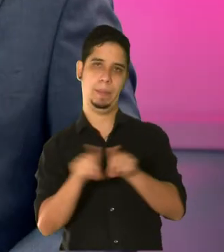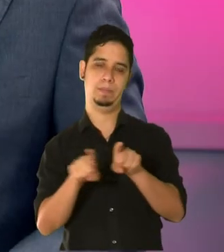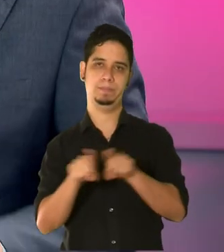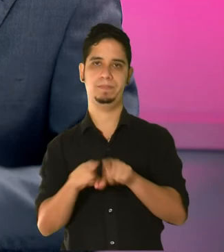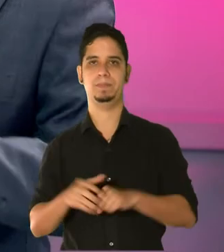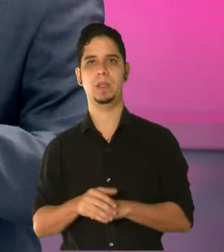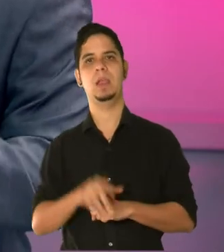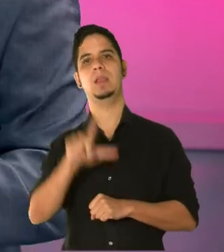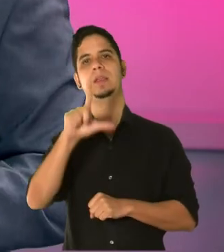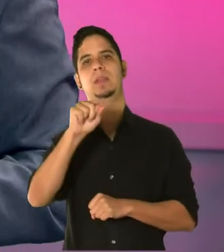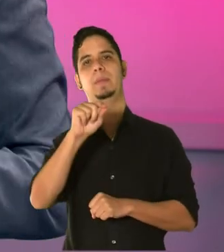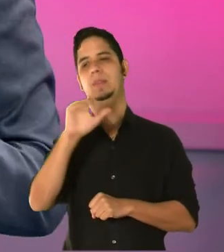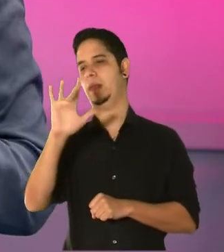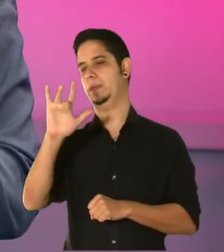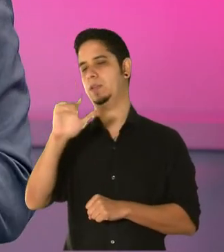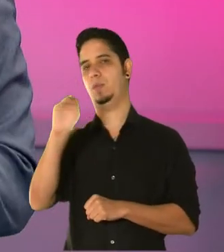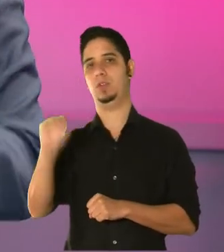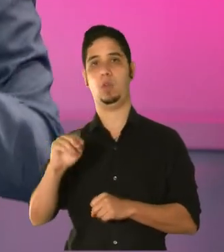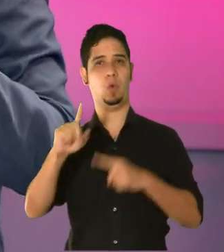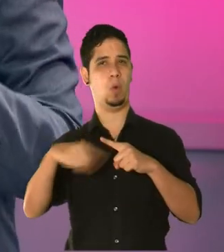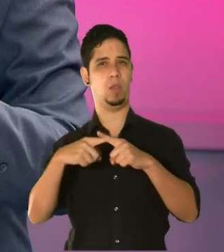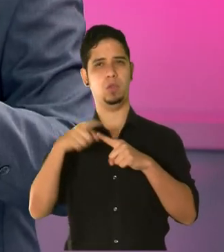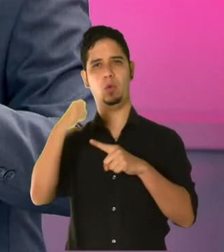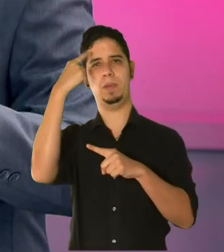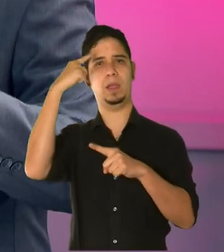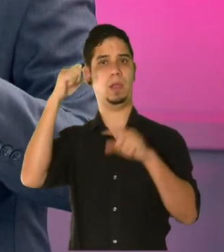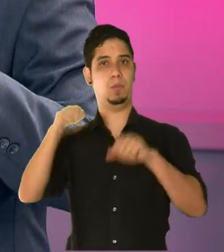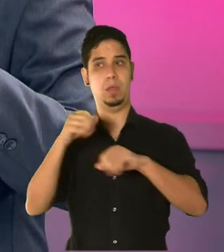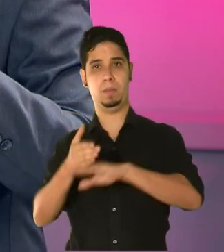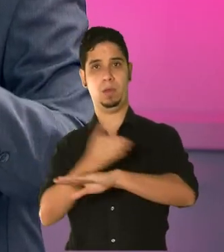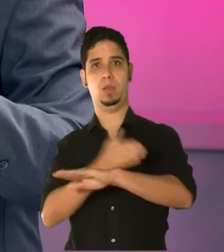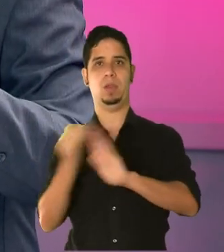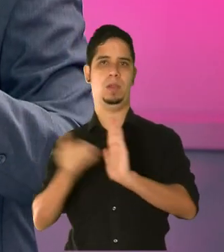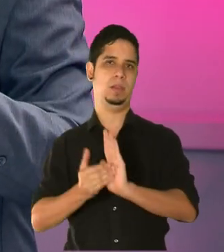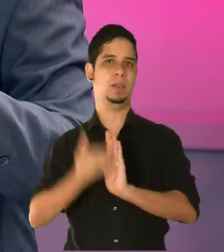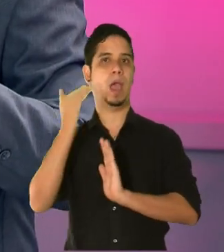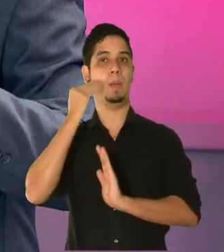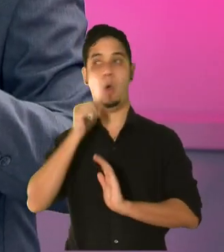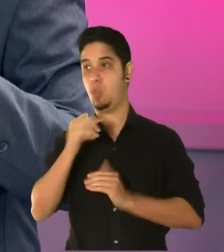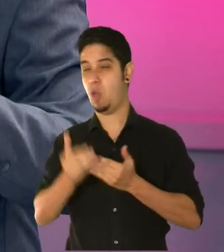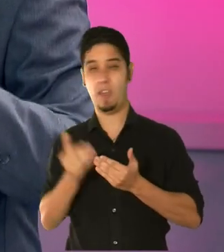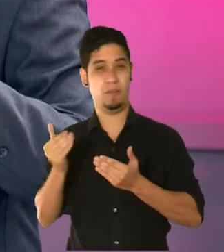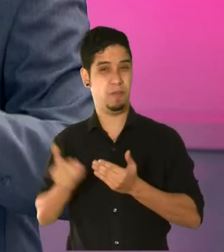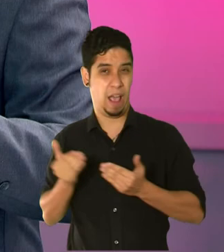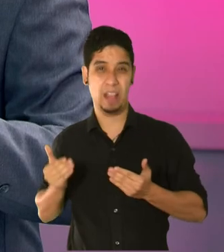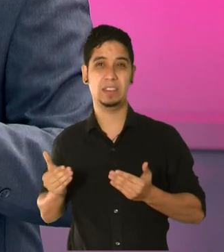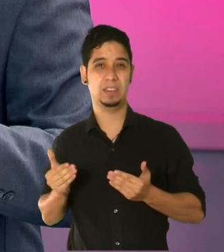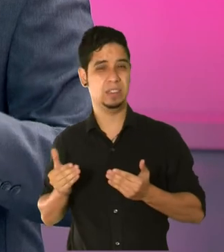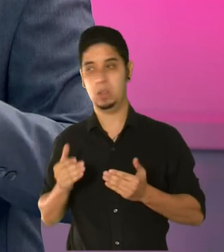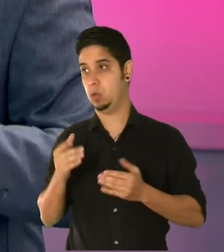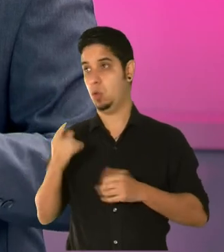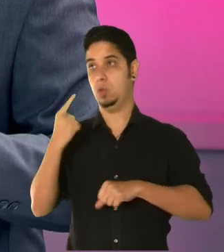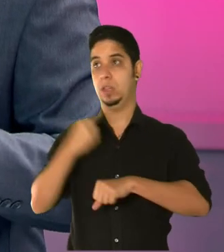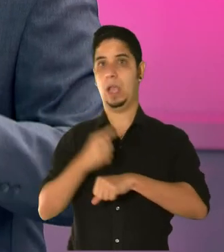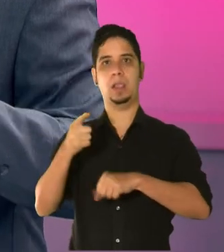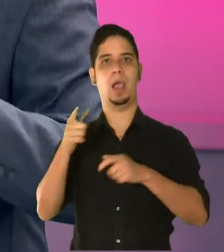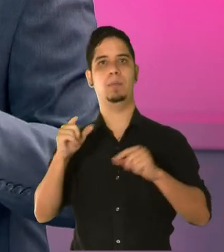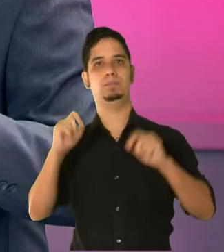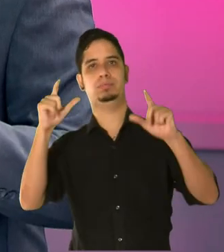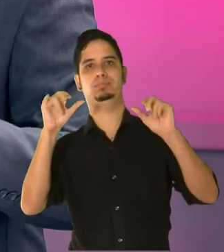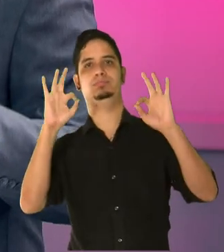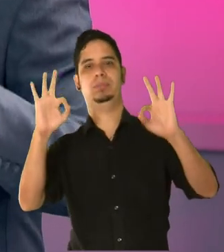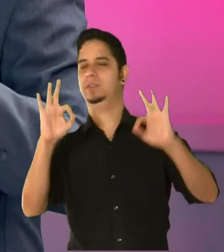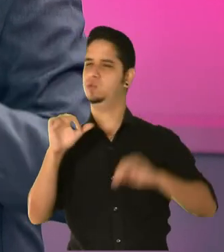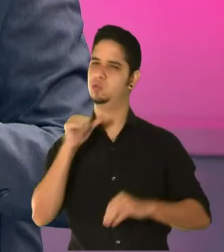25 por ciento cuando usted estima que se podrá recuperar no es fácil no es algo que se puede lograr de la noche a la mañana es muy fácil criticar